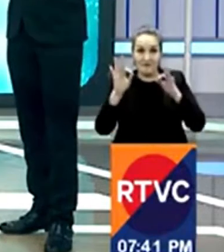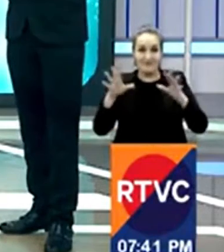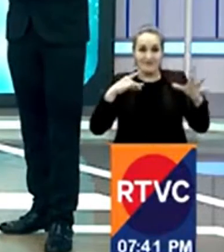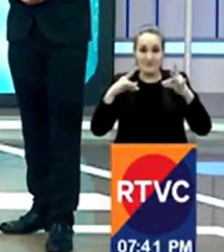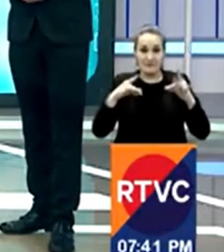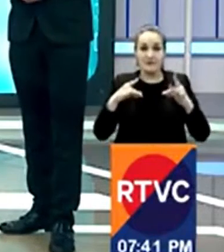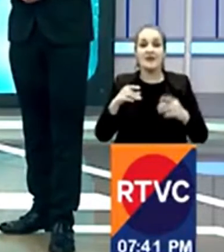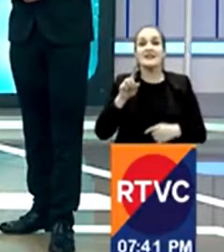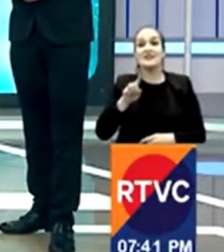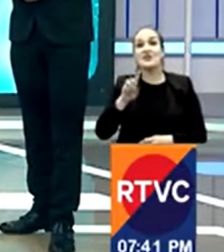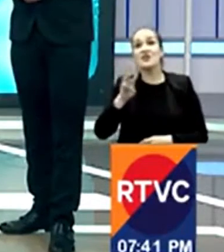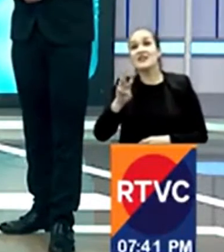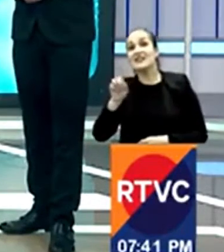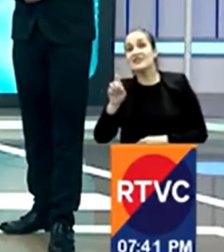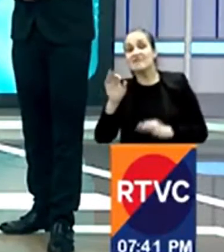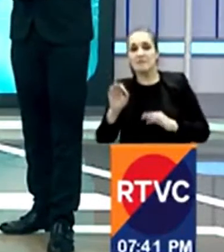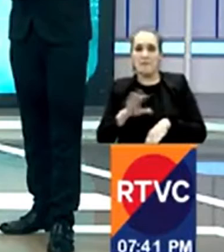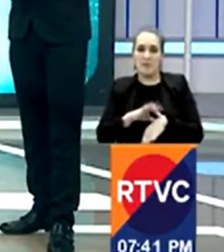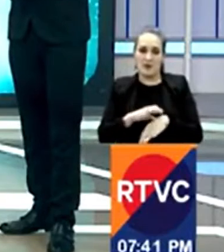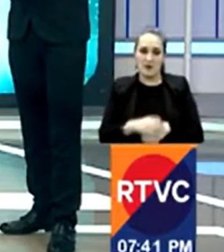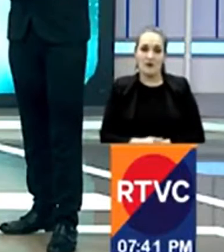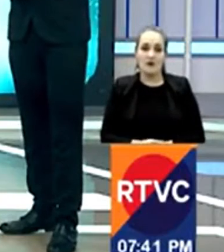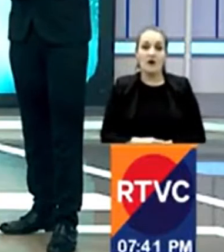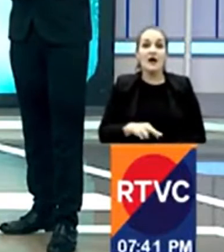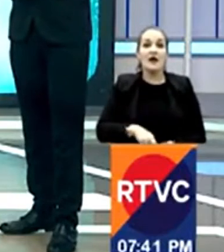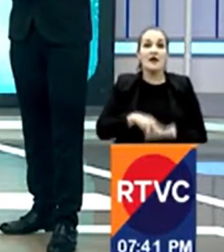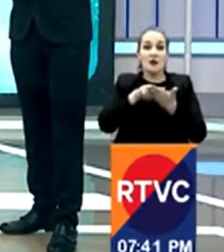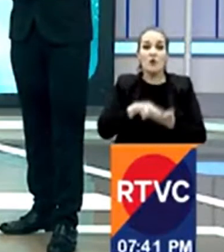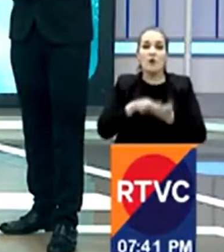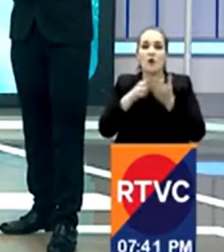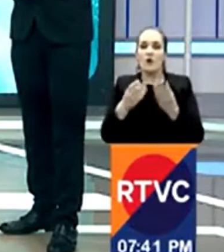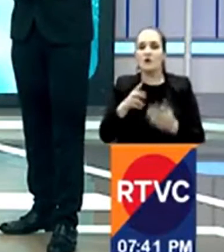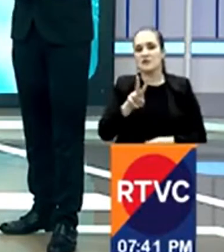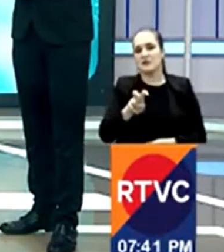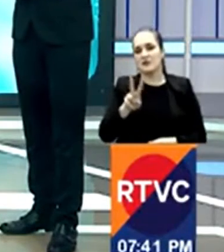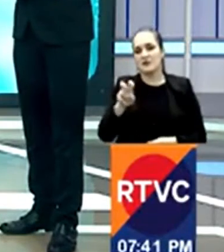eran médicos. También tenemos que hablar de que se han recuperado